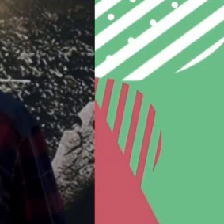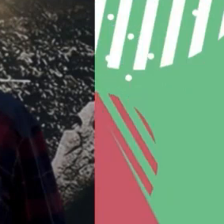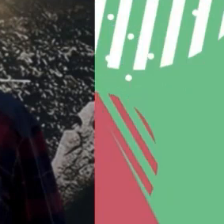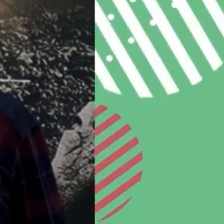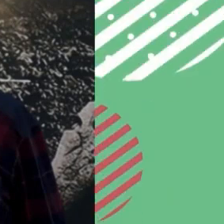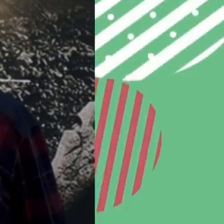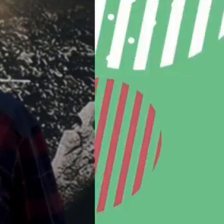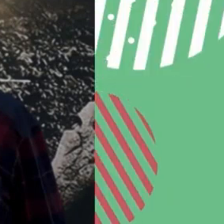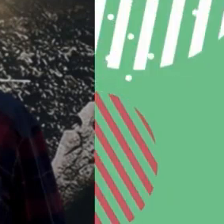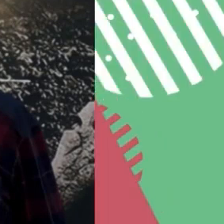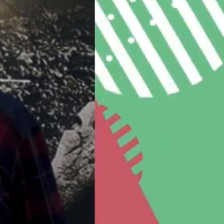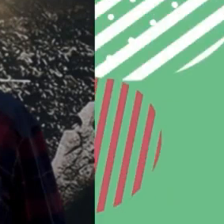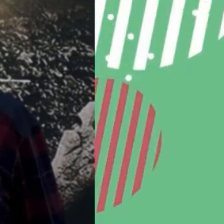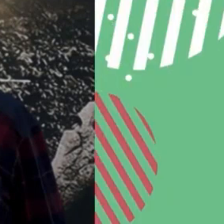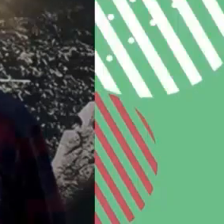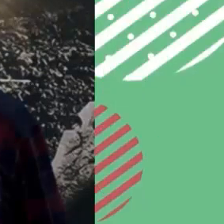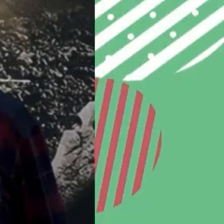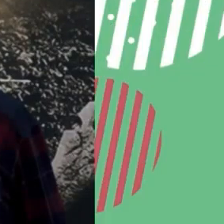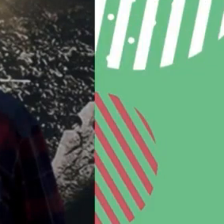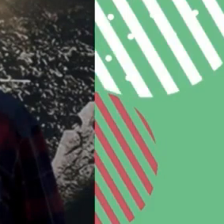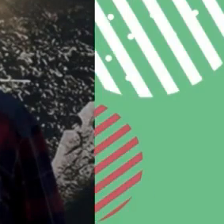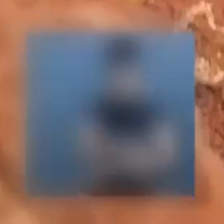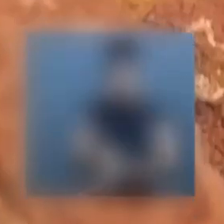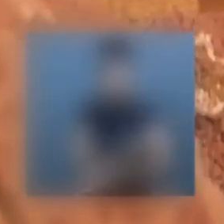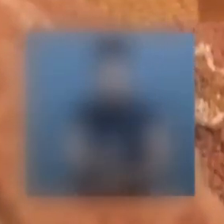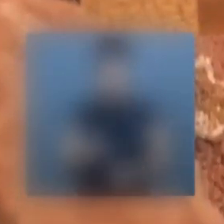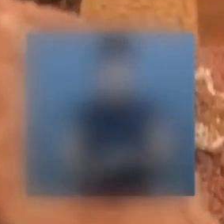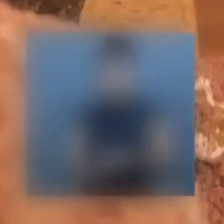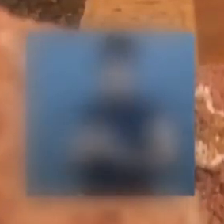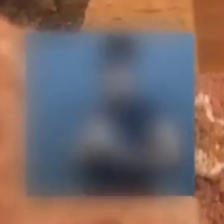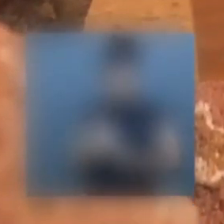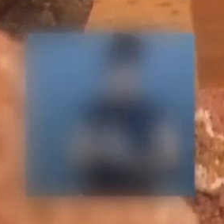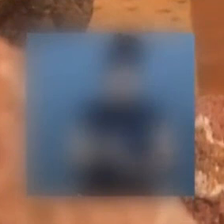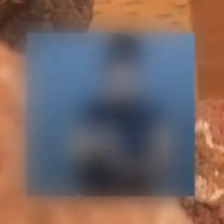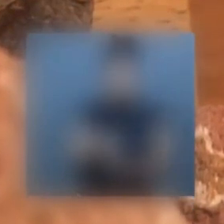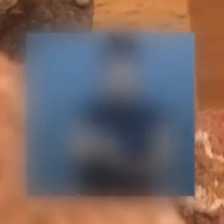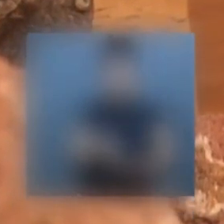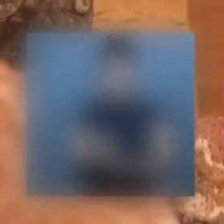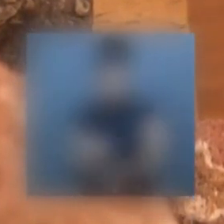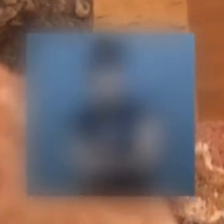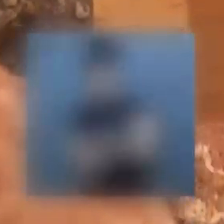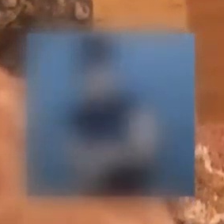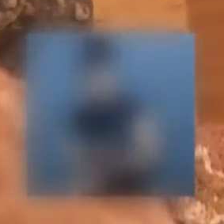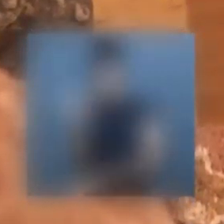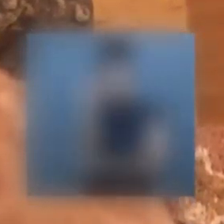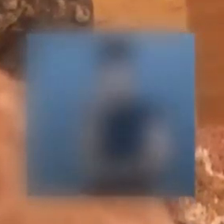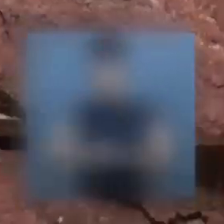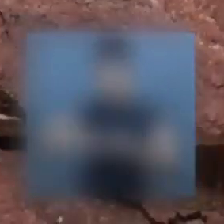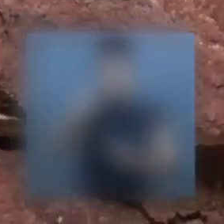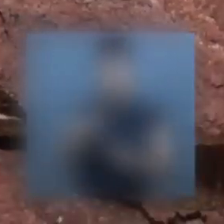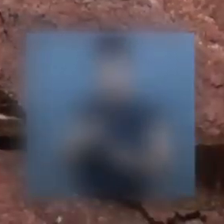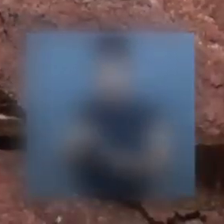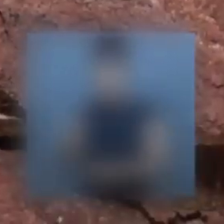el estudio de los fósiles en la Antártida. Ujú. Bien, re lindo estudio. ¿Y de qué se trató un poco